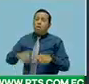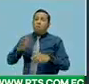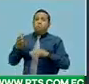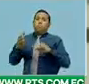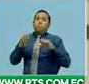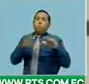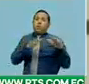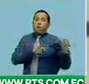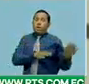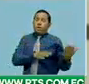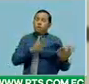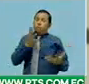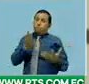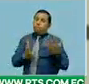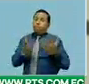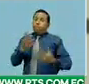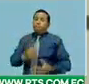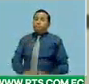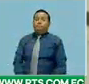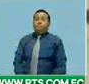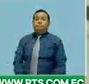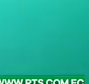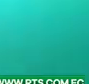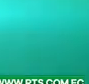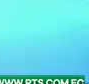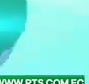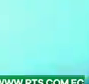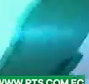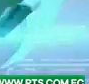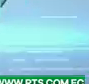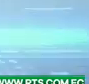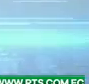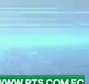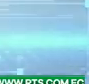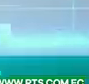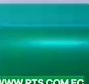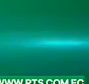de los pacientes. En Quito informó Adriana Rojas.